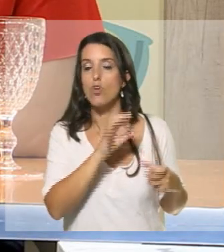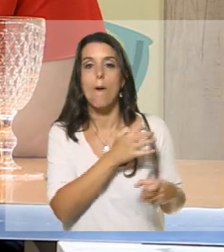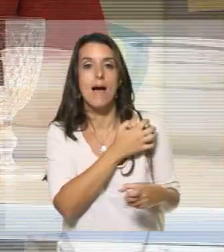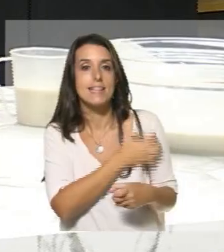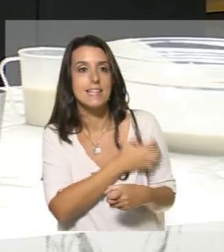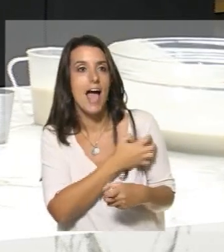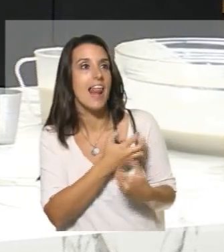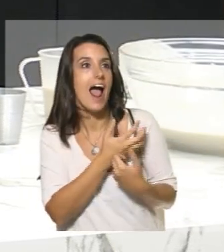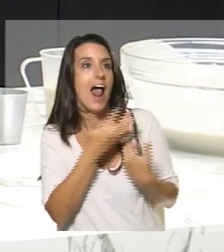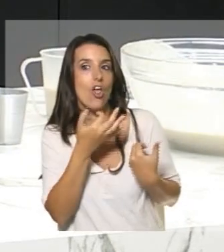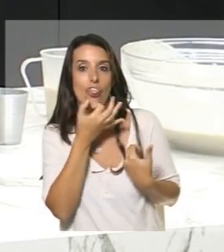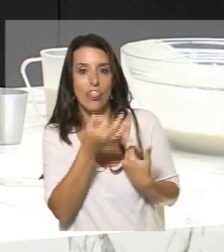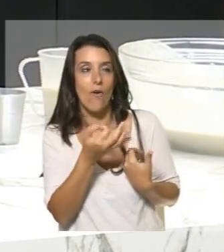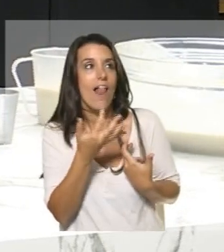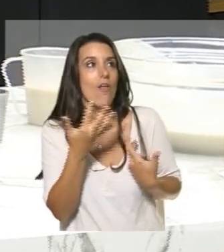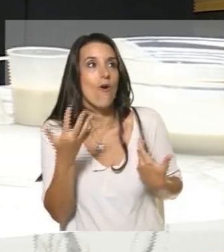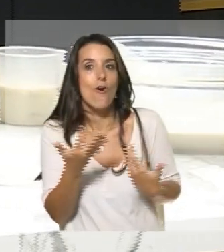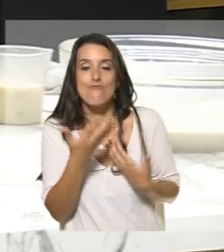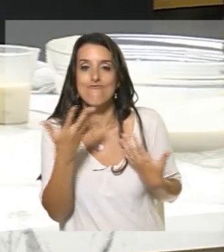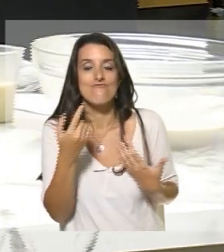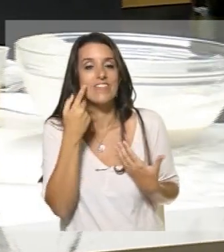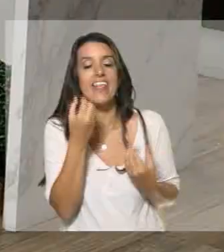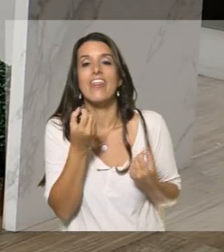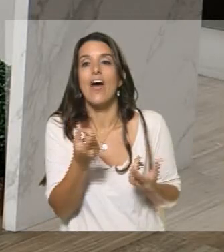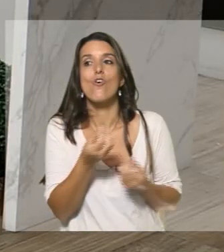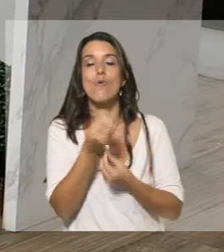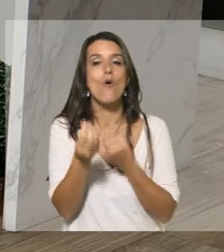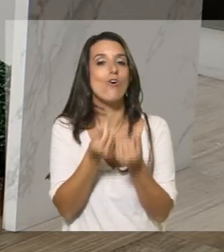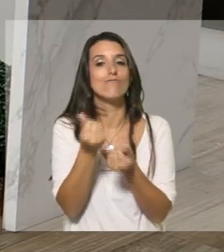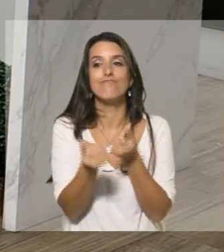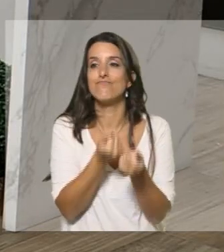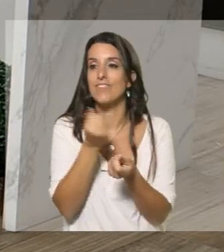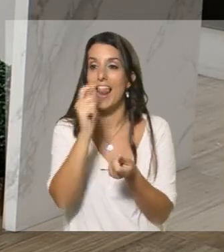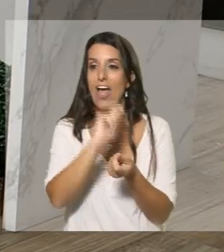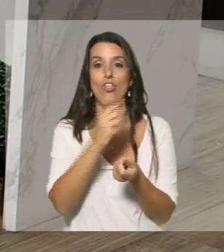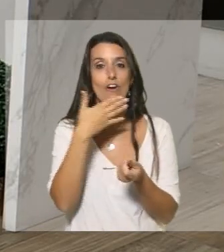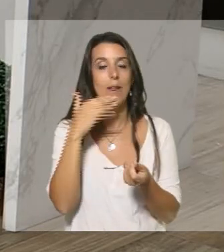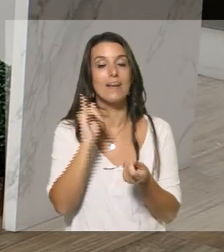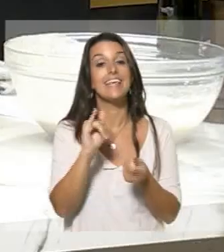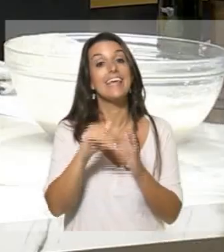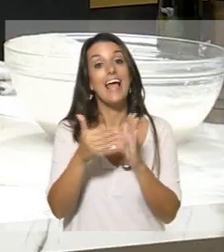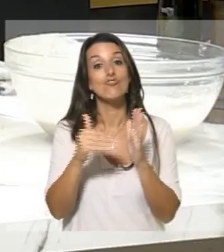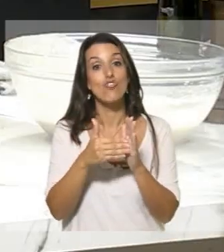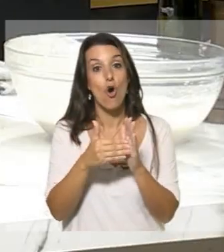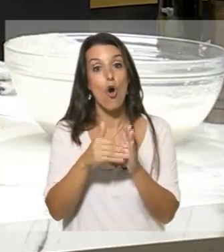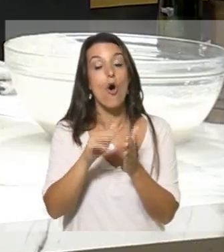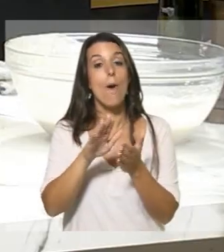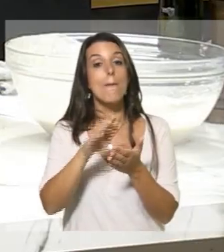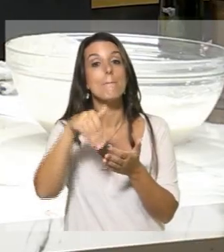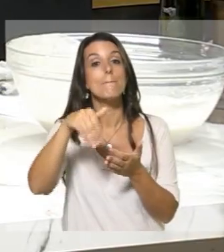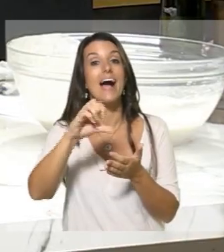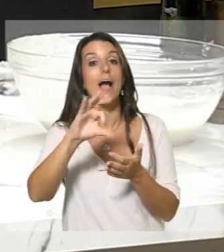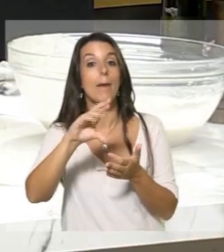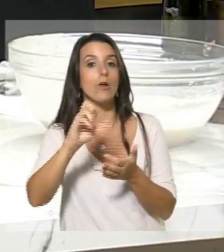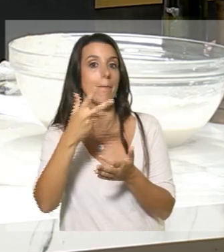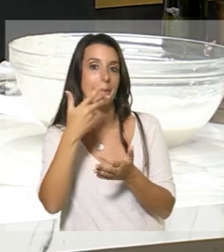por decir algo. Es como... Sí. ¿Viste que le da eso? El heladito de crema tiene su... Y el queso mascarpone a mí también. Me gusta mucho también. Porque